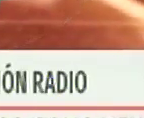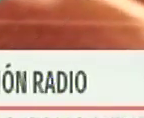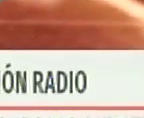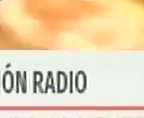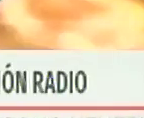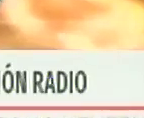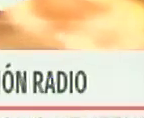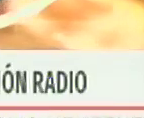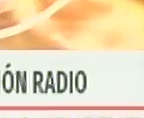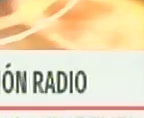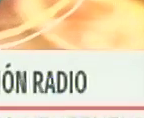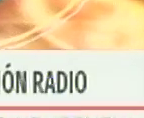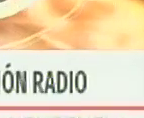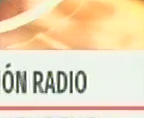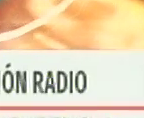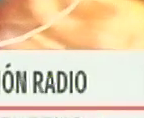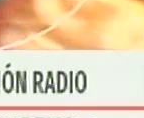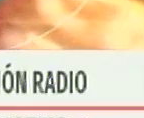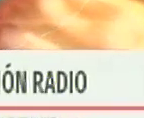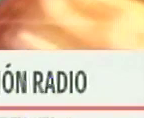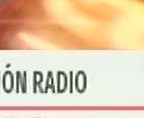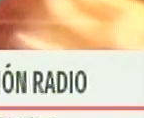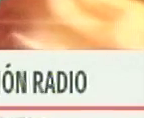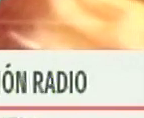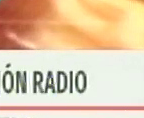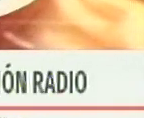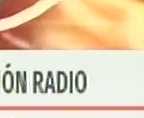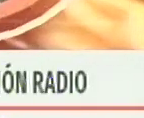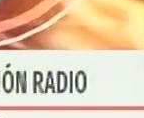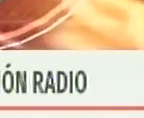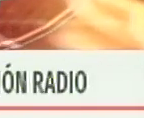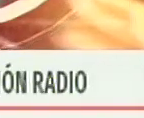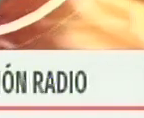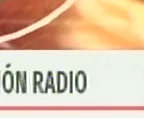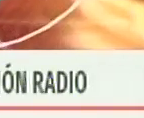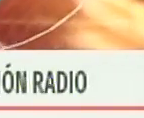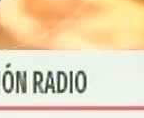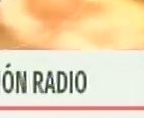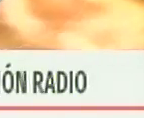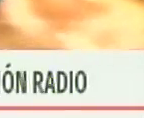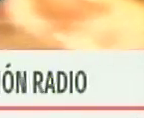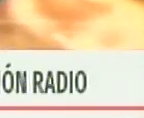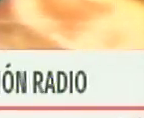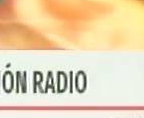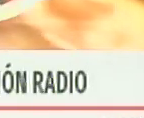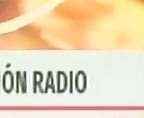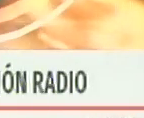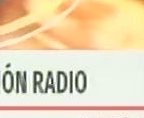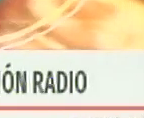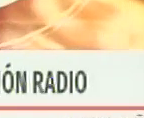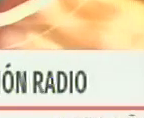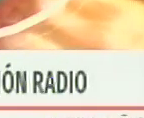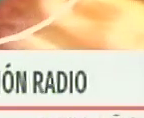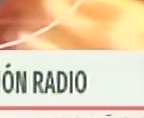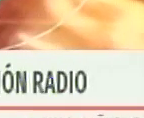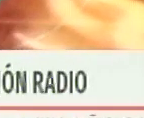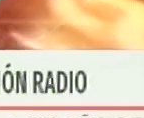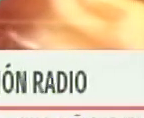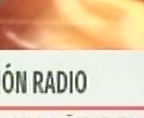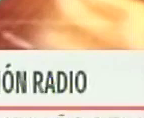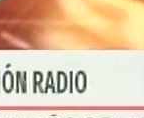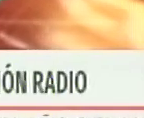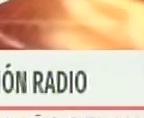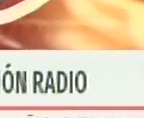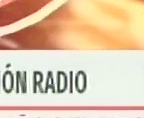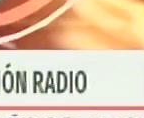final tuyo para todas las personas que nos están escuchando a través de el Circuito Unión Radio, a través de Venezolana de Televisión, que ha